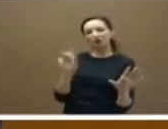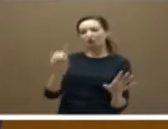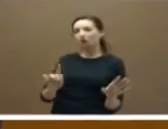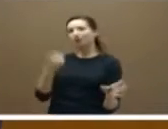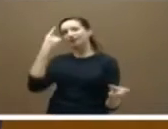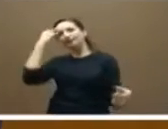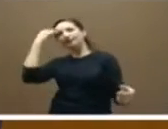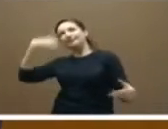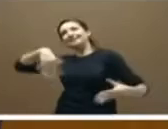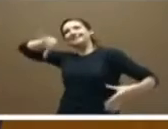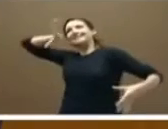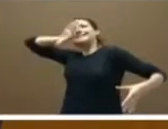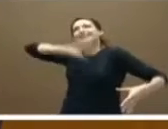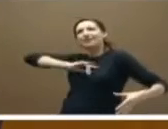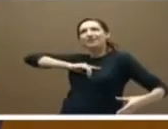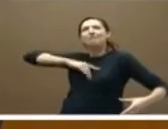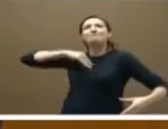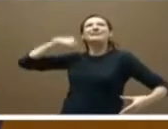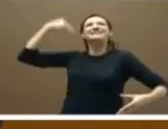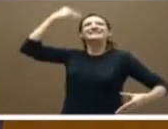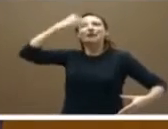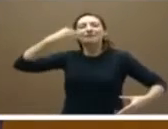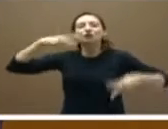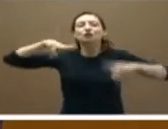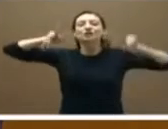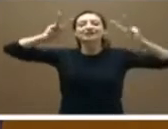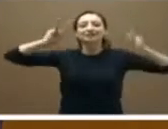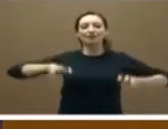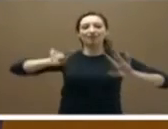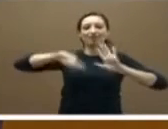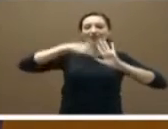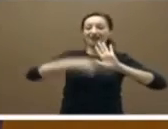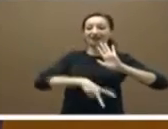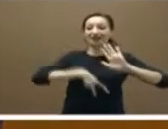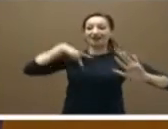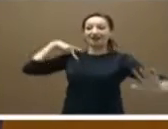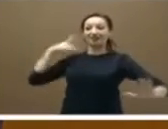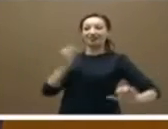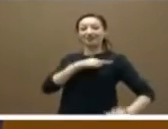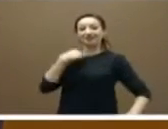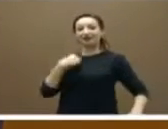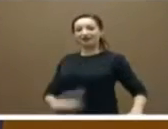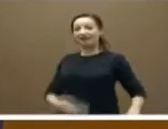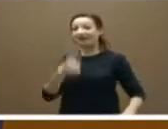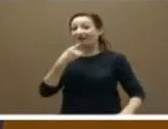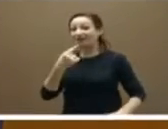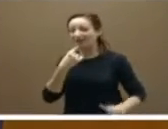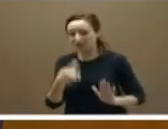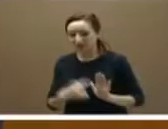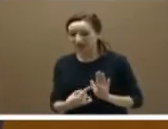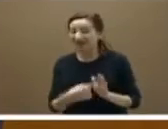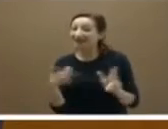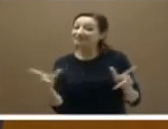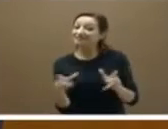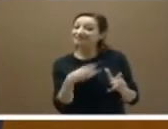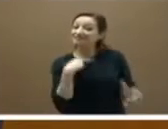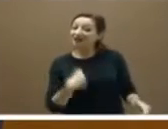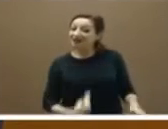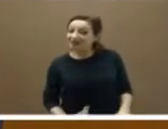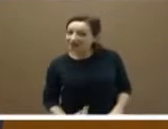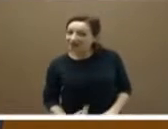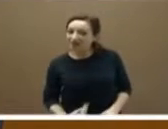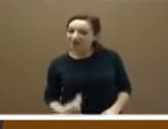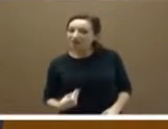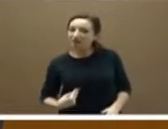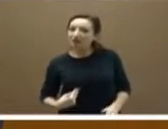concepción con respecto a la Ley General de Sanidad, que es donde dice que la sanidad está basada en